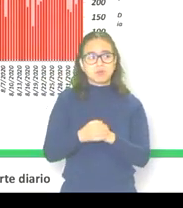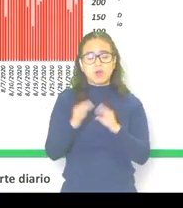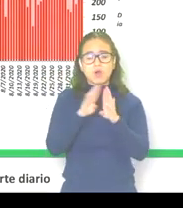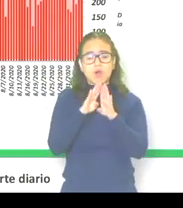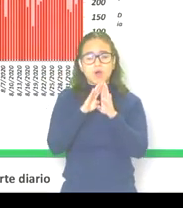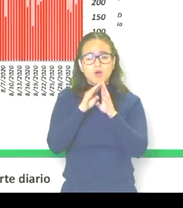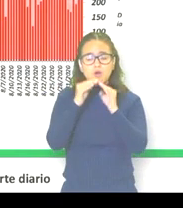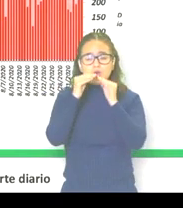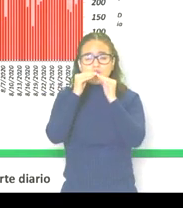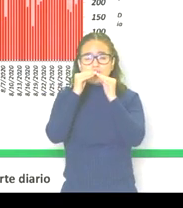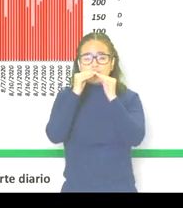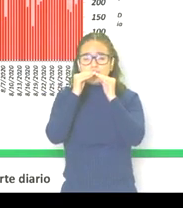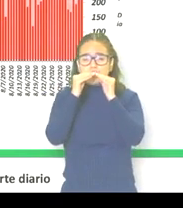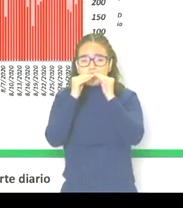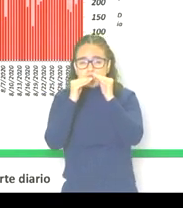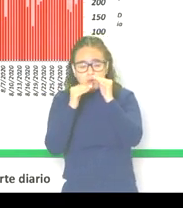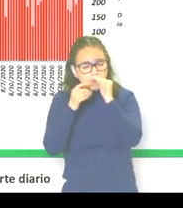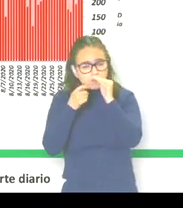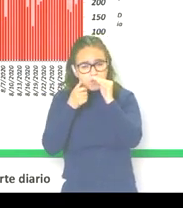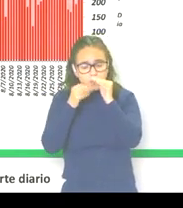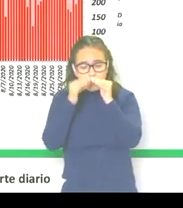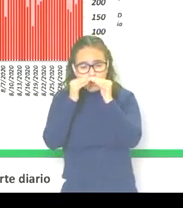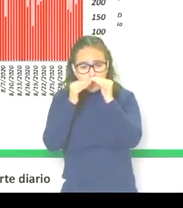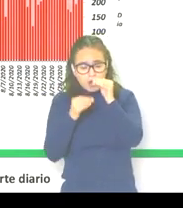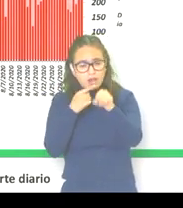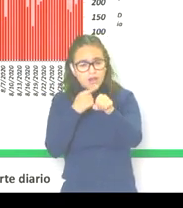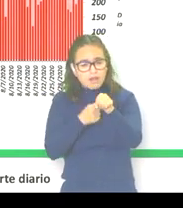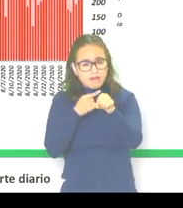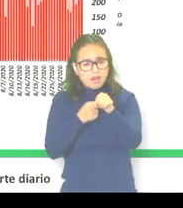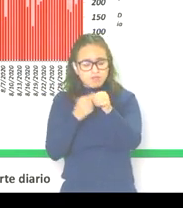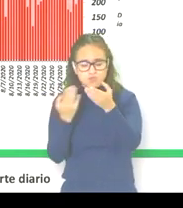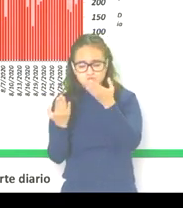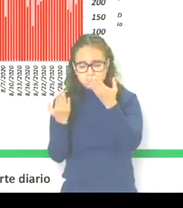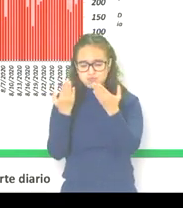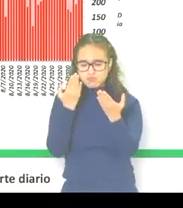una disminución de casos con respecto, si comparamos